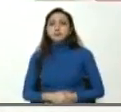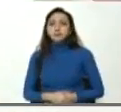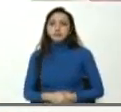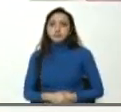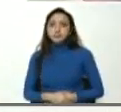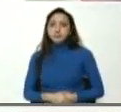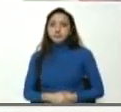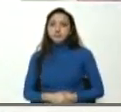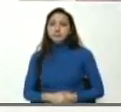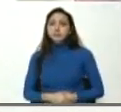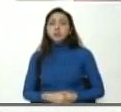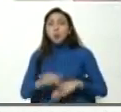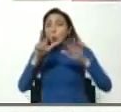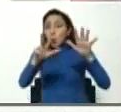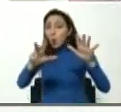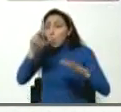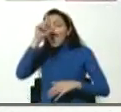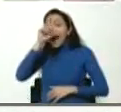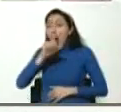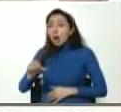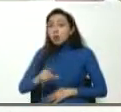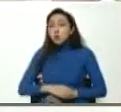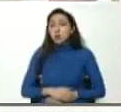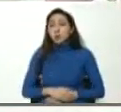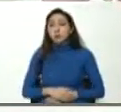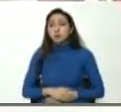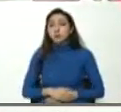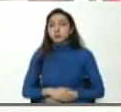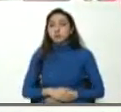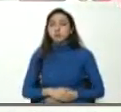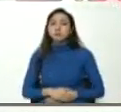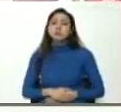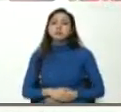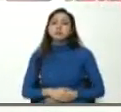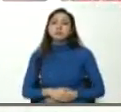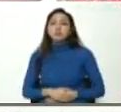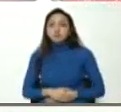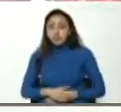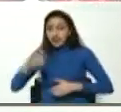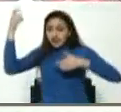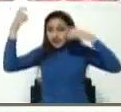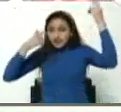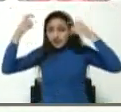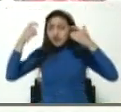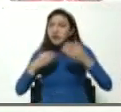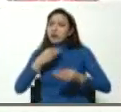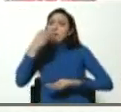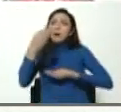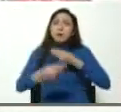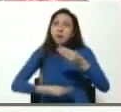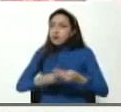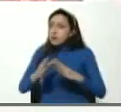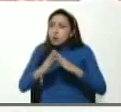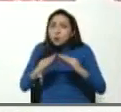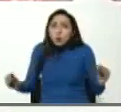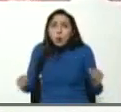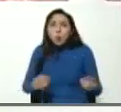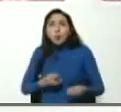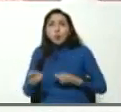habían pasado ocho años y el comandante chávez había hecho de todo